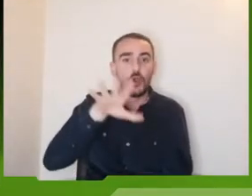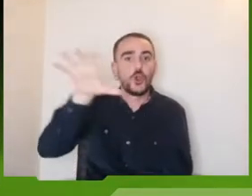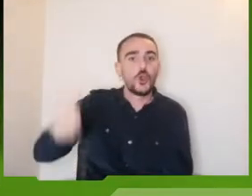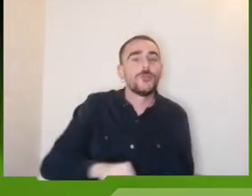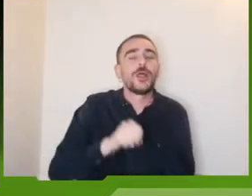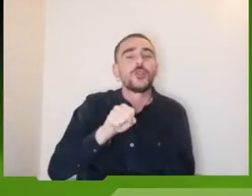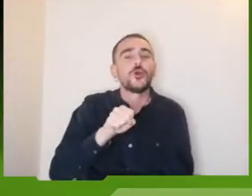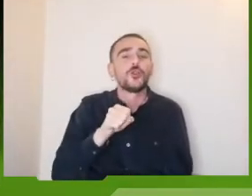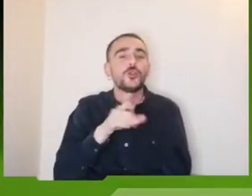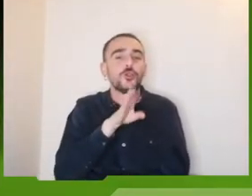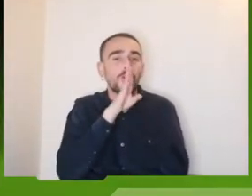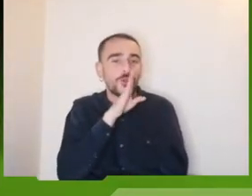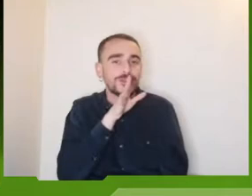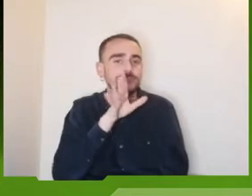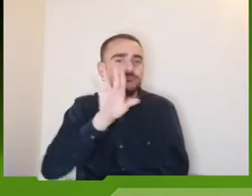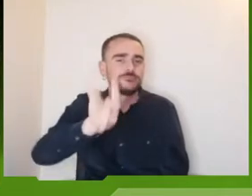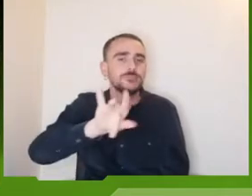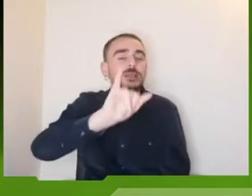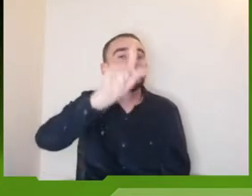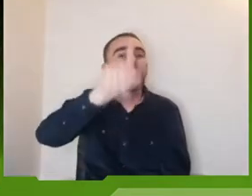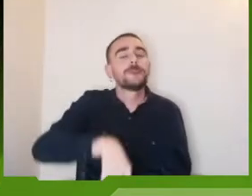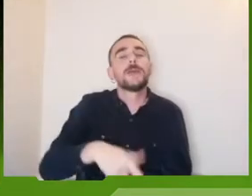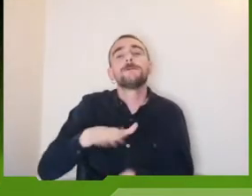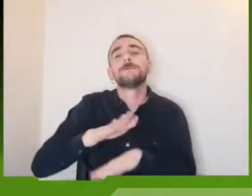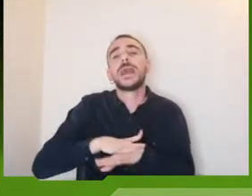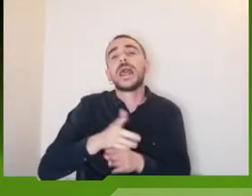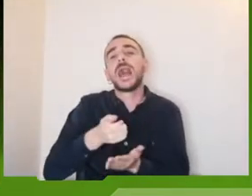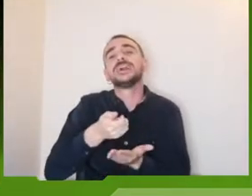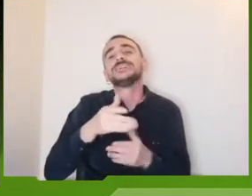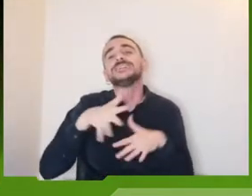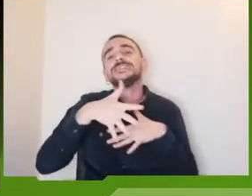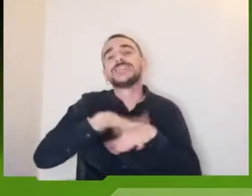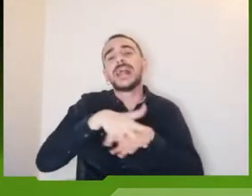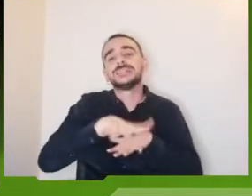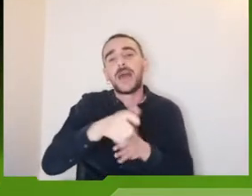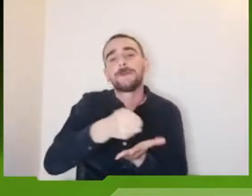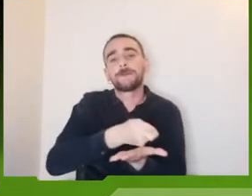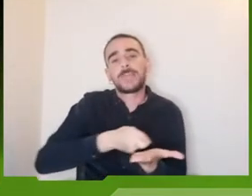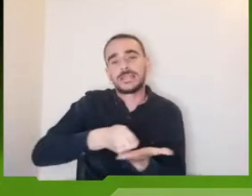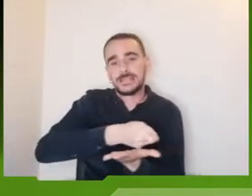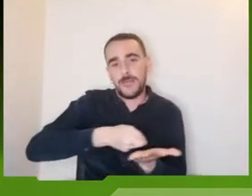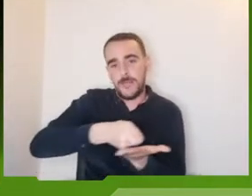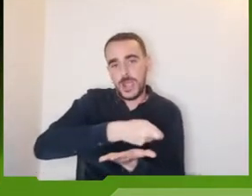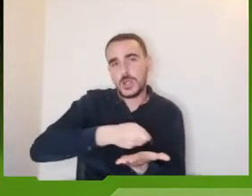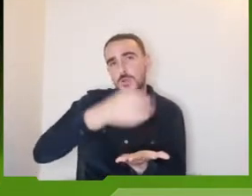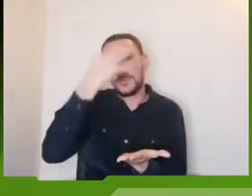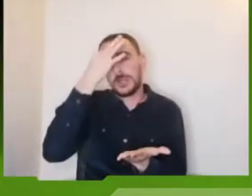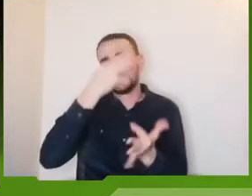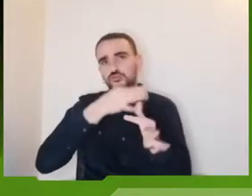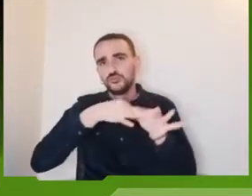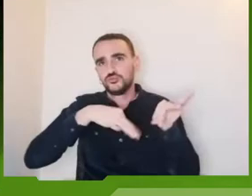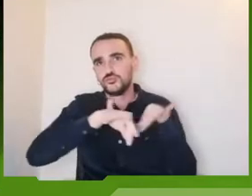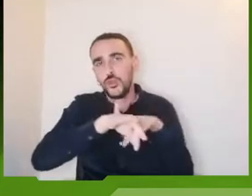Y para la bechamel, yo creo que la mejor opción sería sustituirla